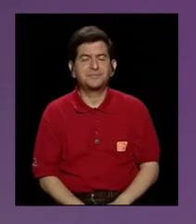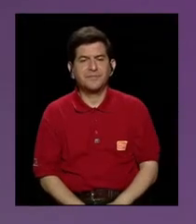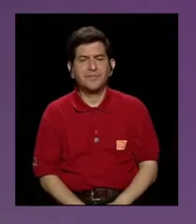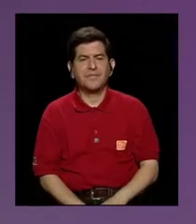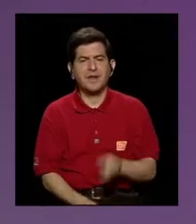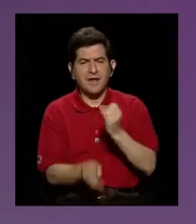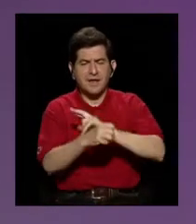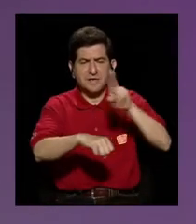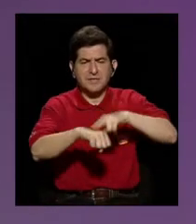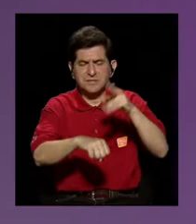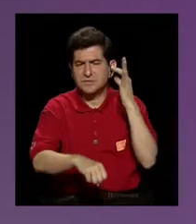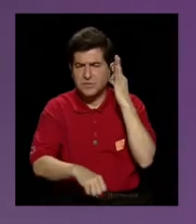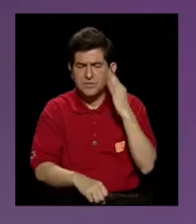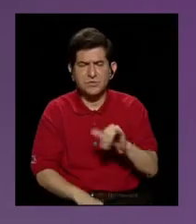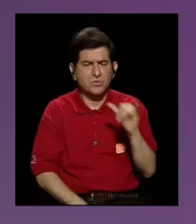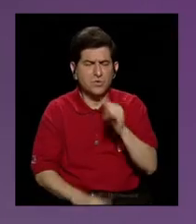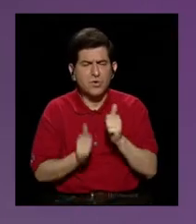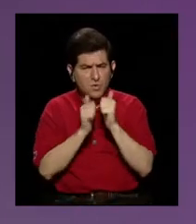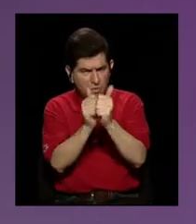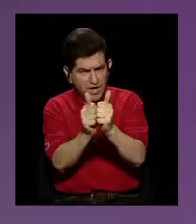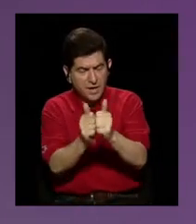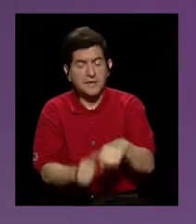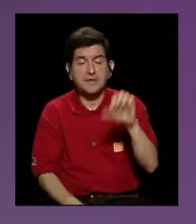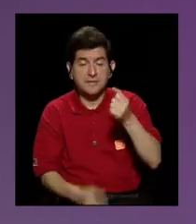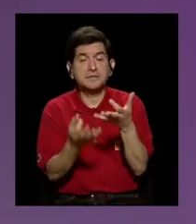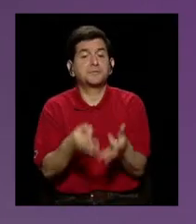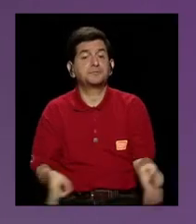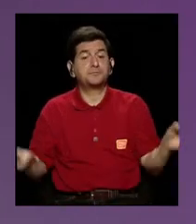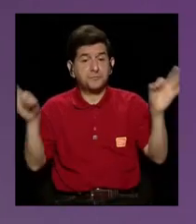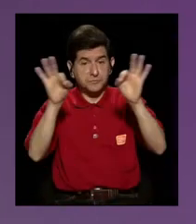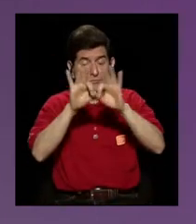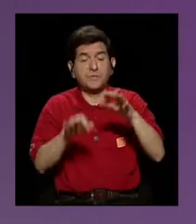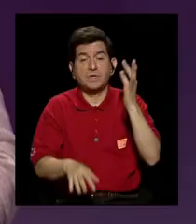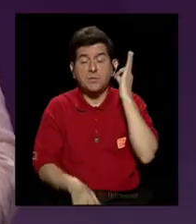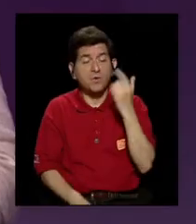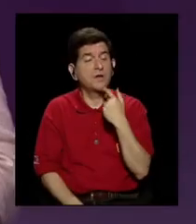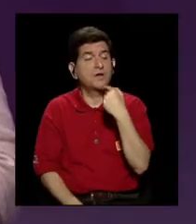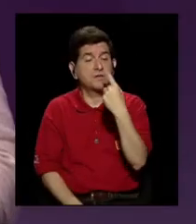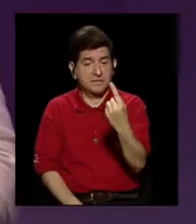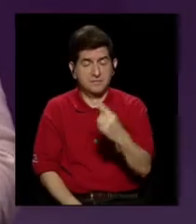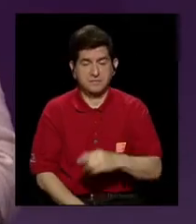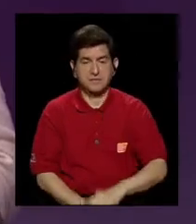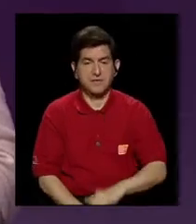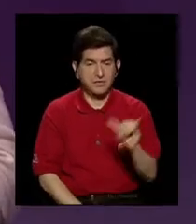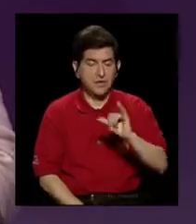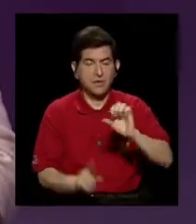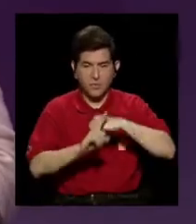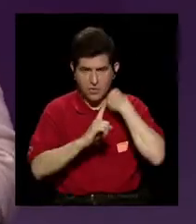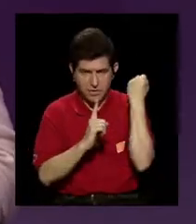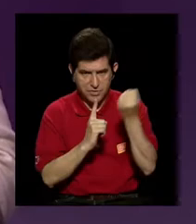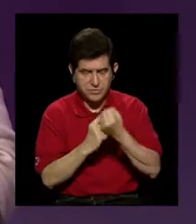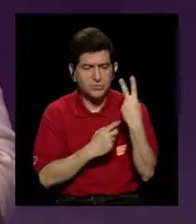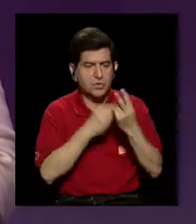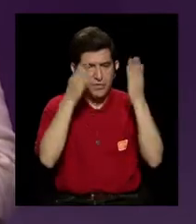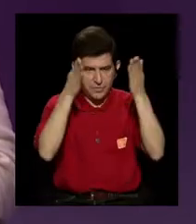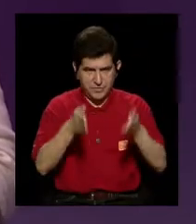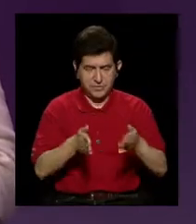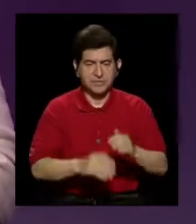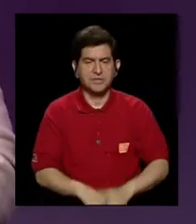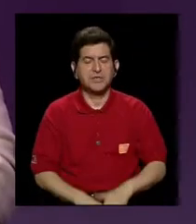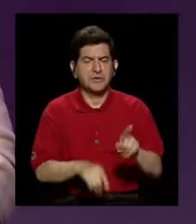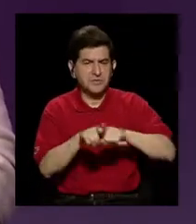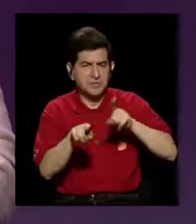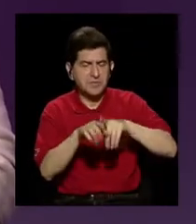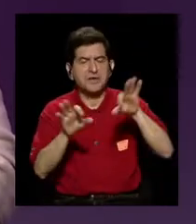da un acompañamiento, ¿correcto? Sí, es importante a las mujeres decirles, a las mujeres, a la sociedad, a los vecinos, a los hermanos, a